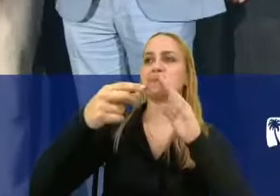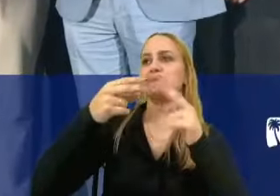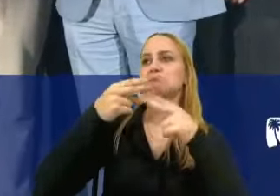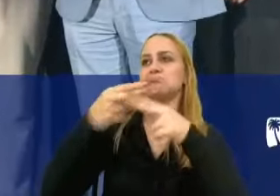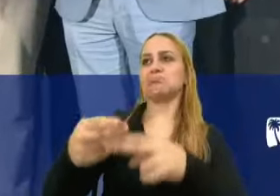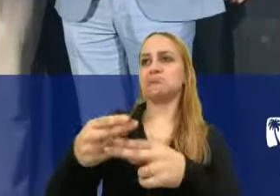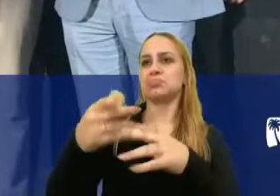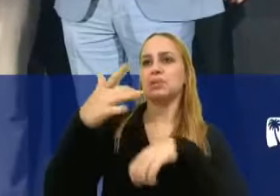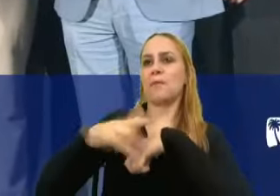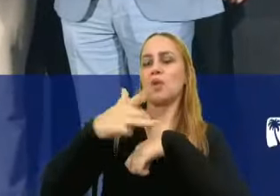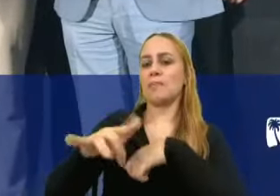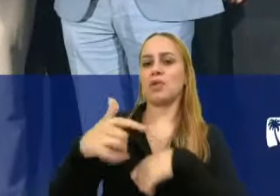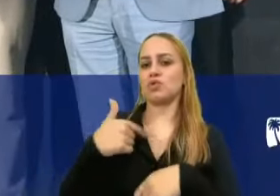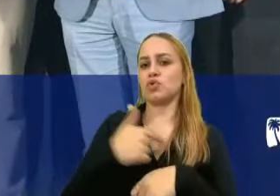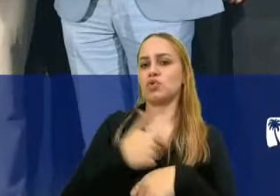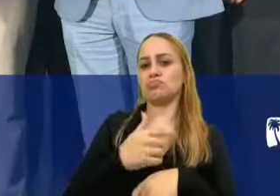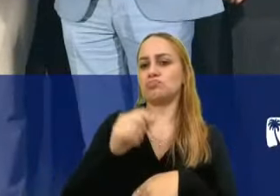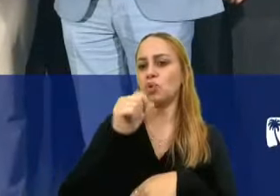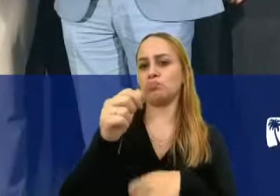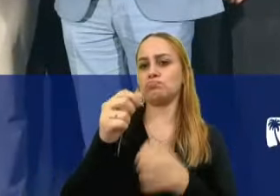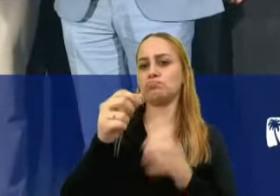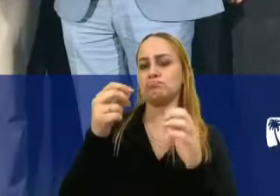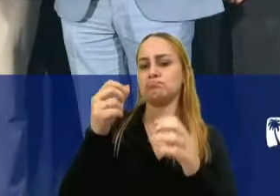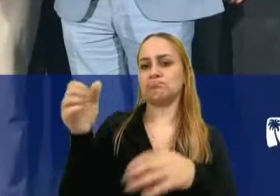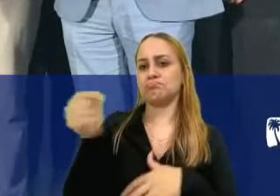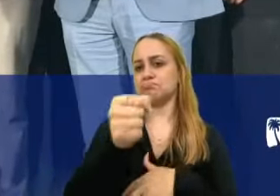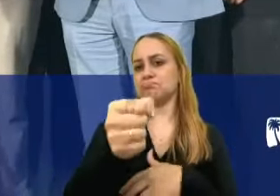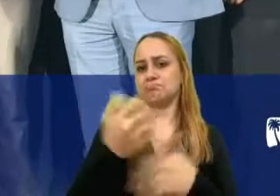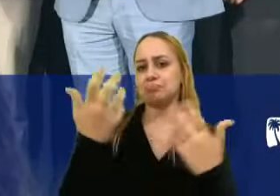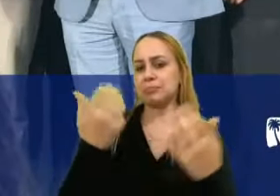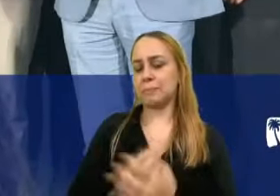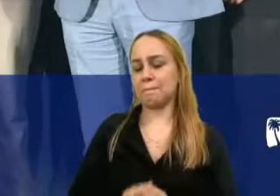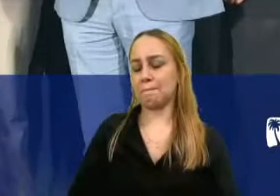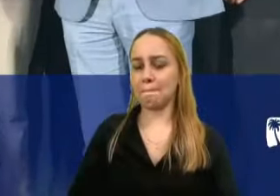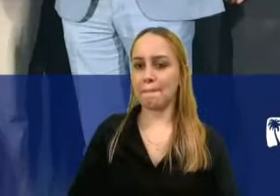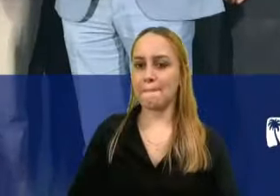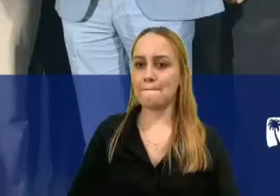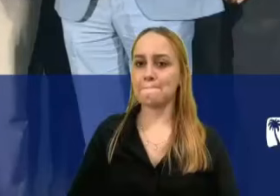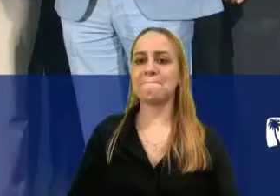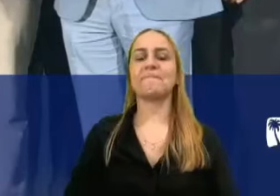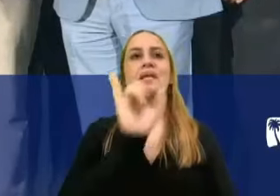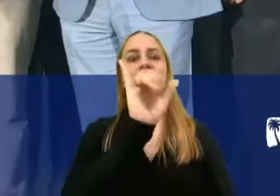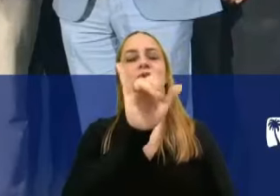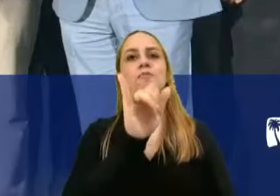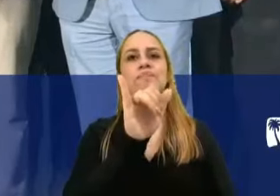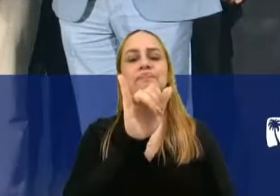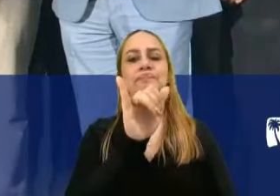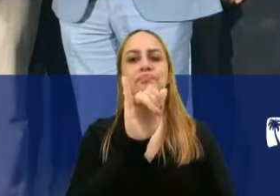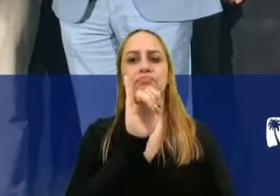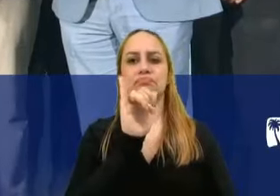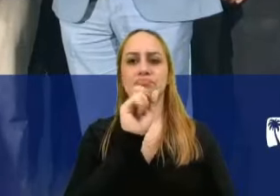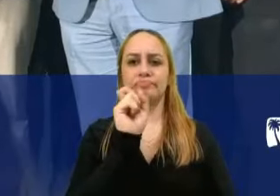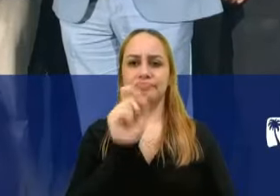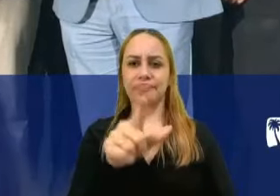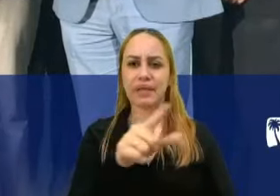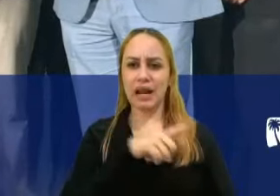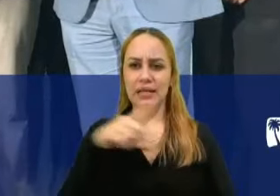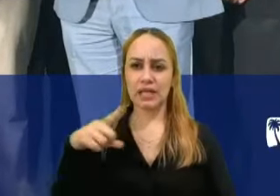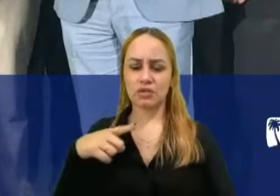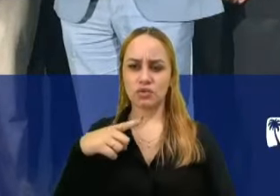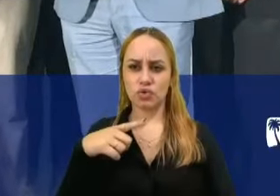básicamente que a veces se aprueban los proyectos y ellos los devuelven por alguna razón de que no no asignaron el presupuesto el lenguaje lo que sea